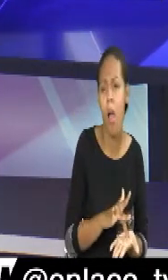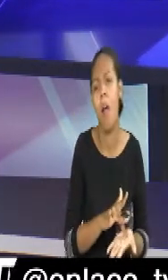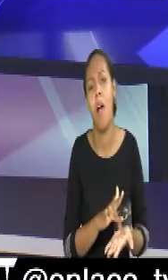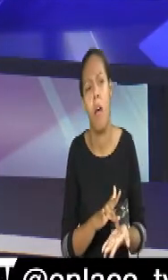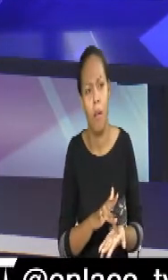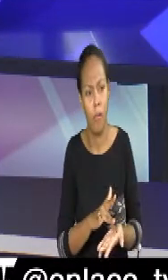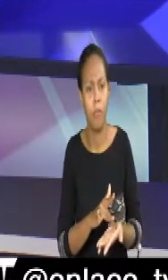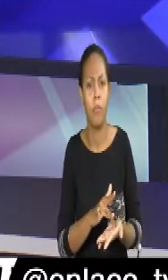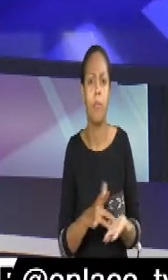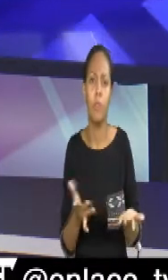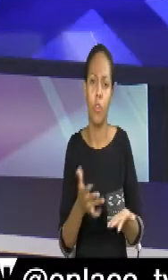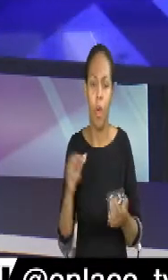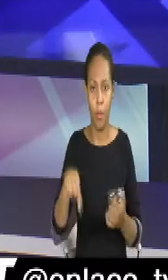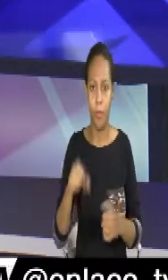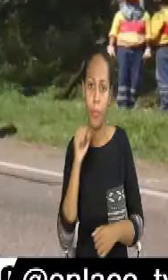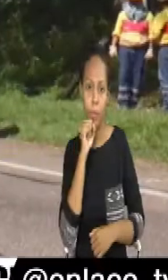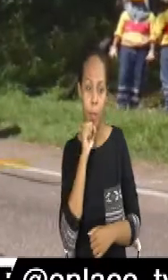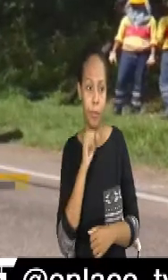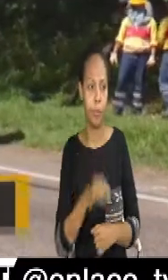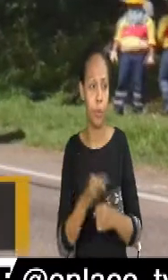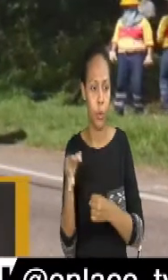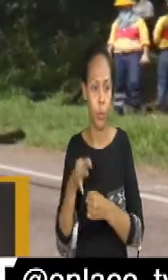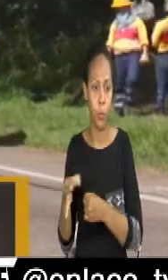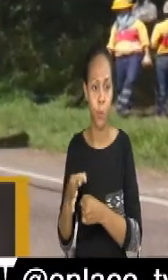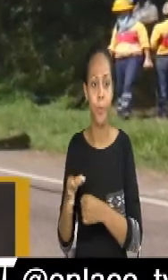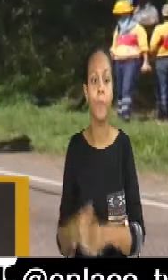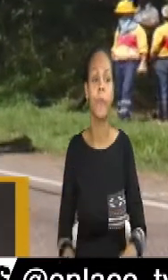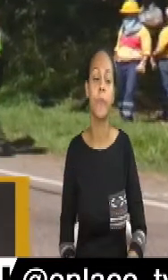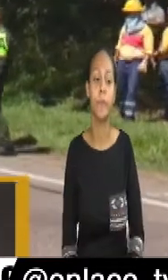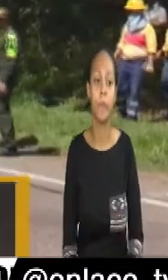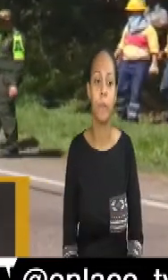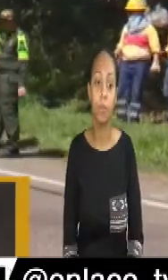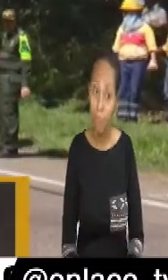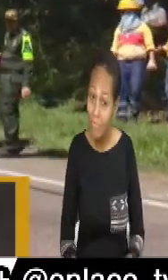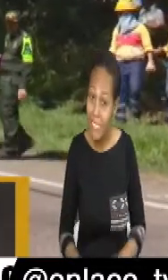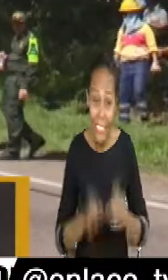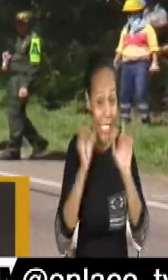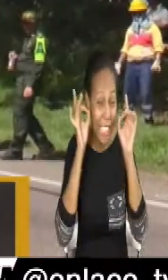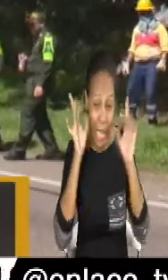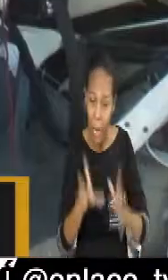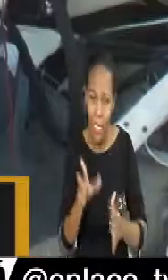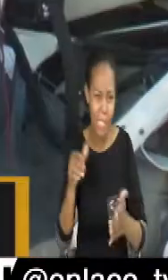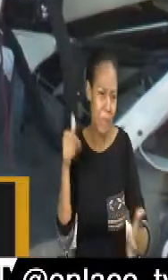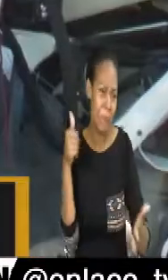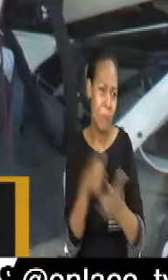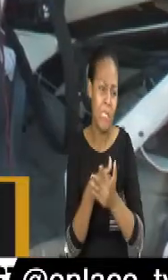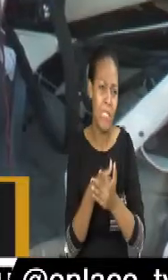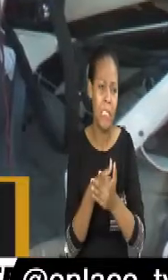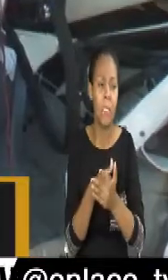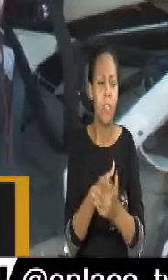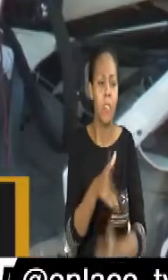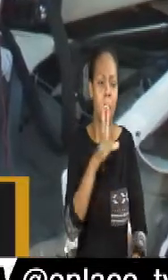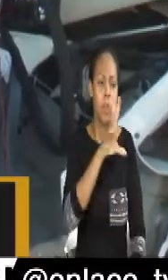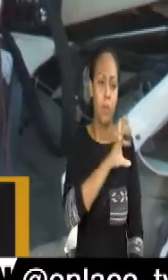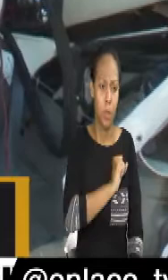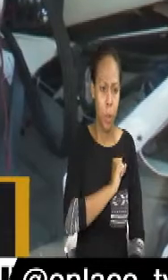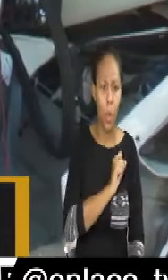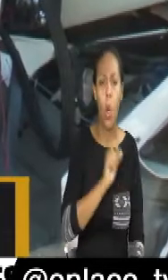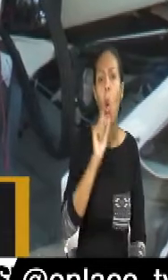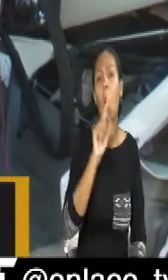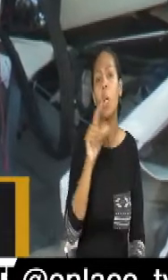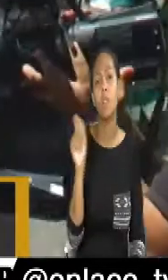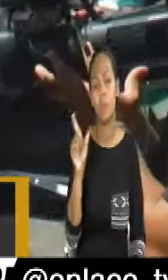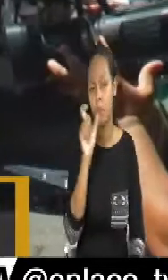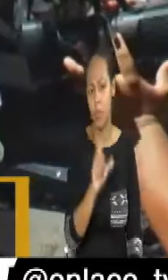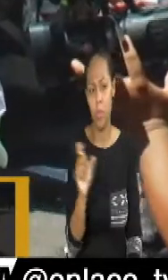troncal del Magdalena Medio. A raíz del fatal accidente en la troncal del Magdalena Medio, que dejó el saldo fatal de 11 personas muertas, estuvo